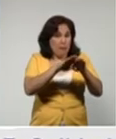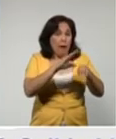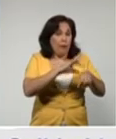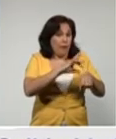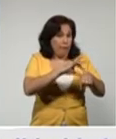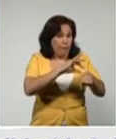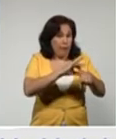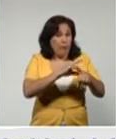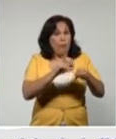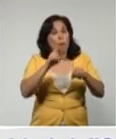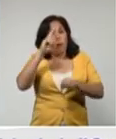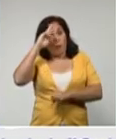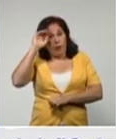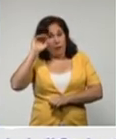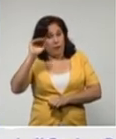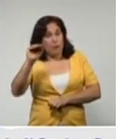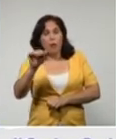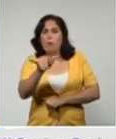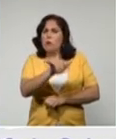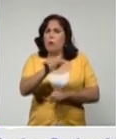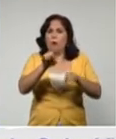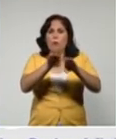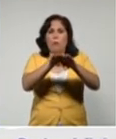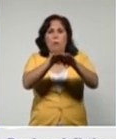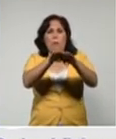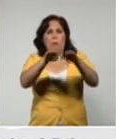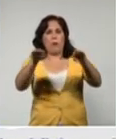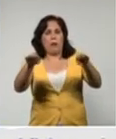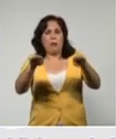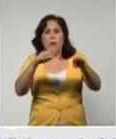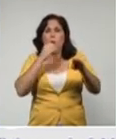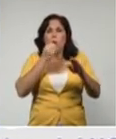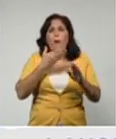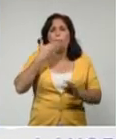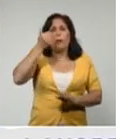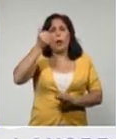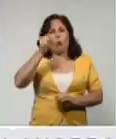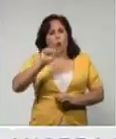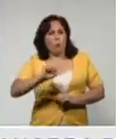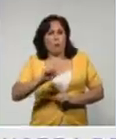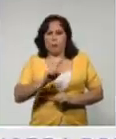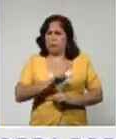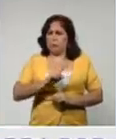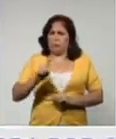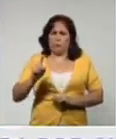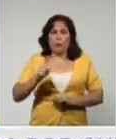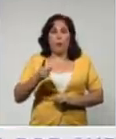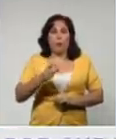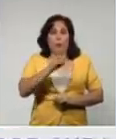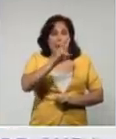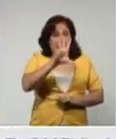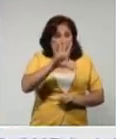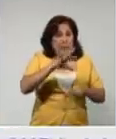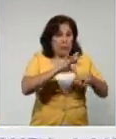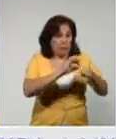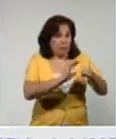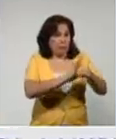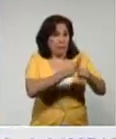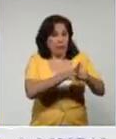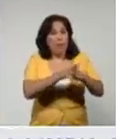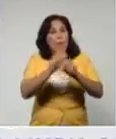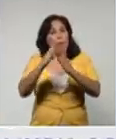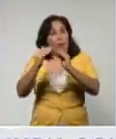ingresos. Por lo tanto, es un balance estable, no podemos decir que sea un balance muy positivo, pero bueno,